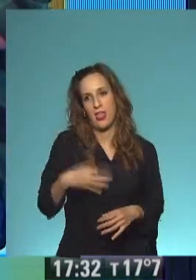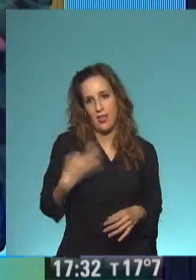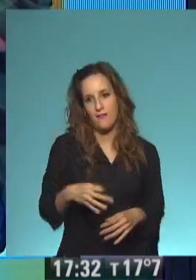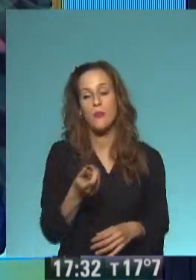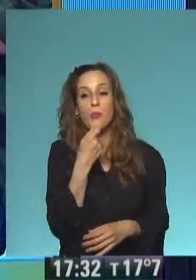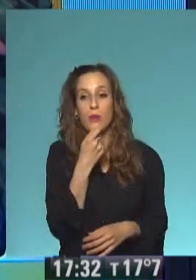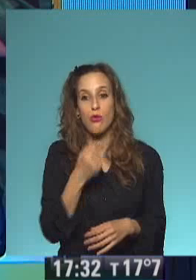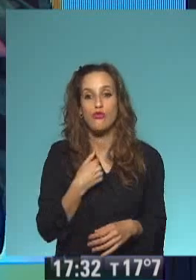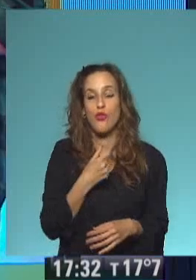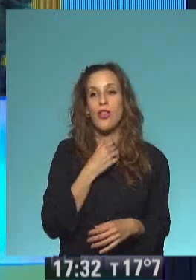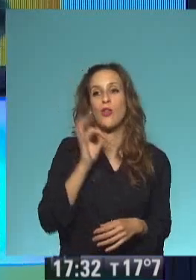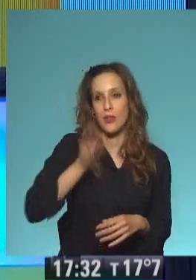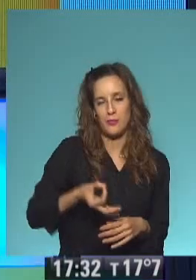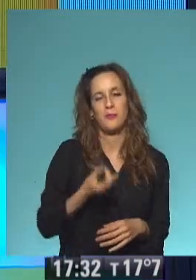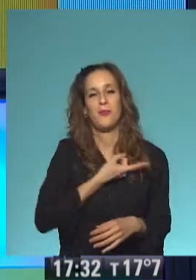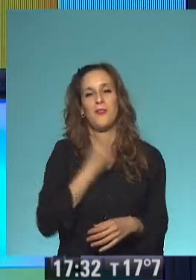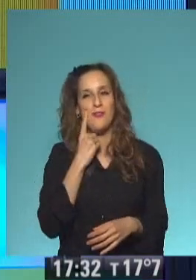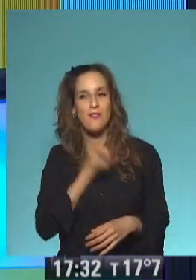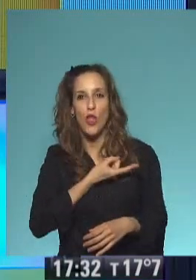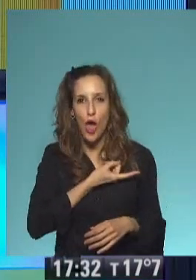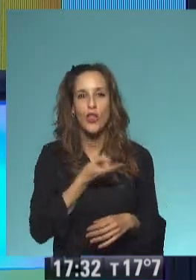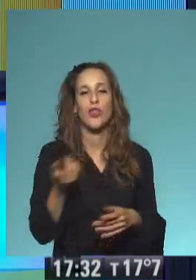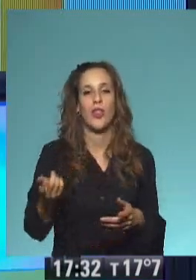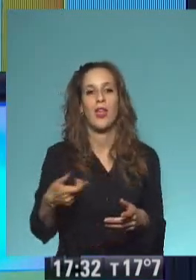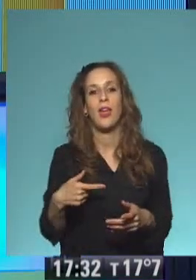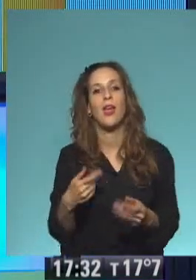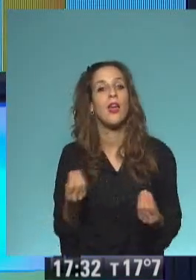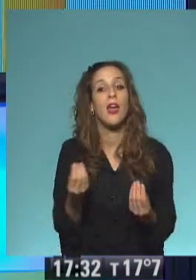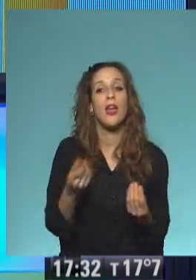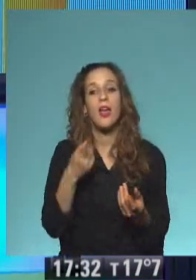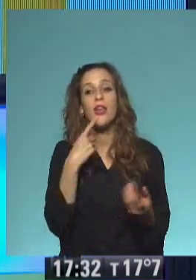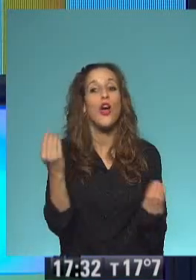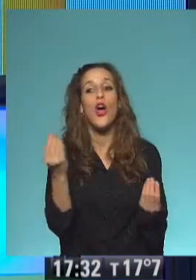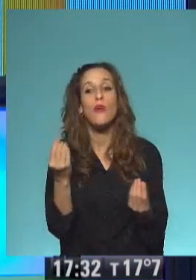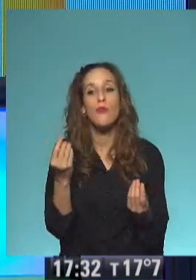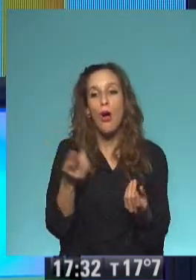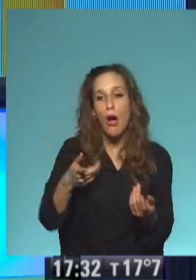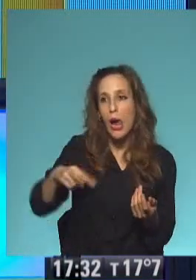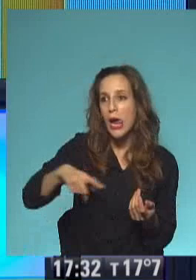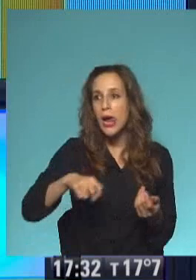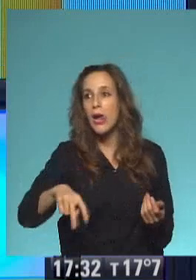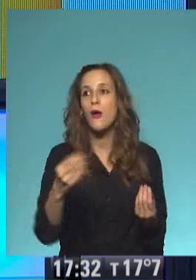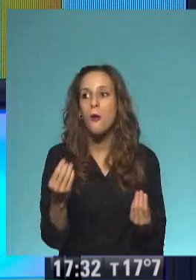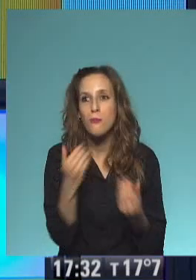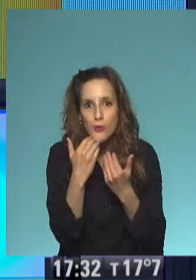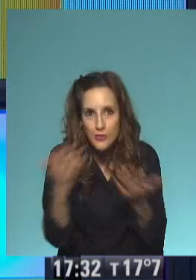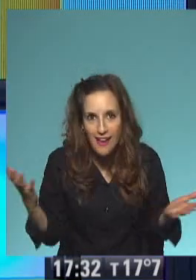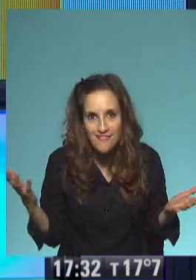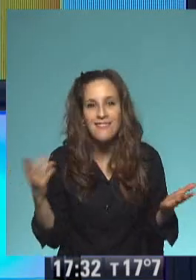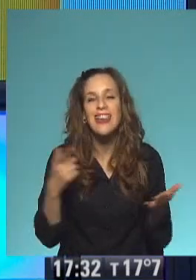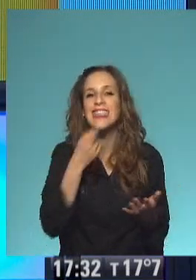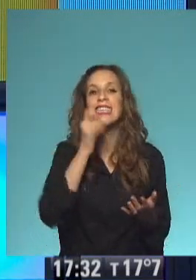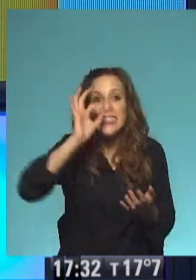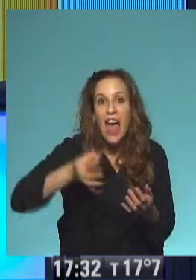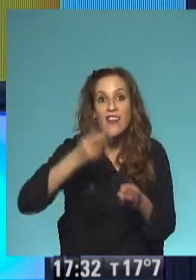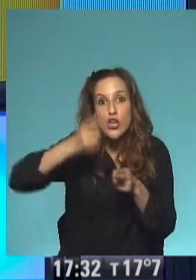vivo o a dónde quiero llegar, si no tuviera los nombres de las calles serían ahícito, por ahí, por allá, ¿no?